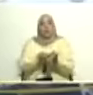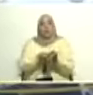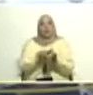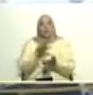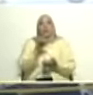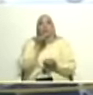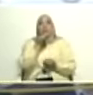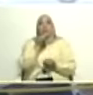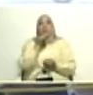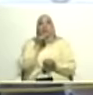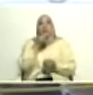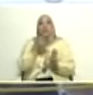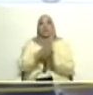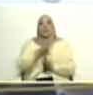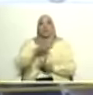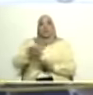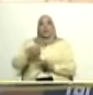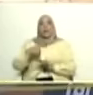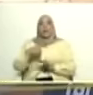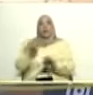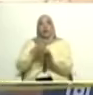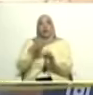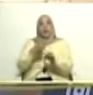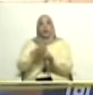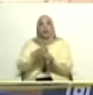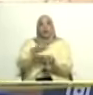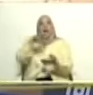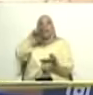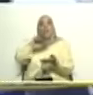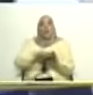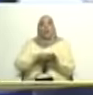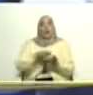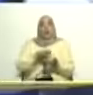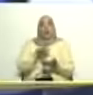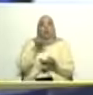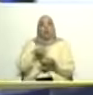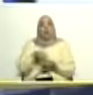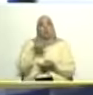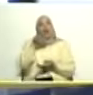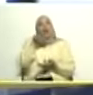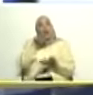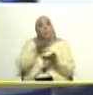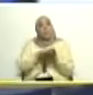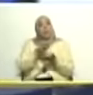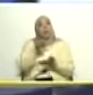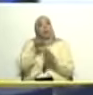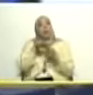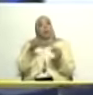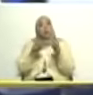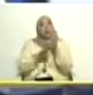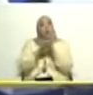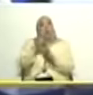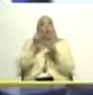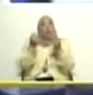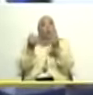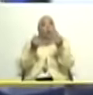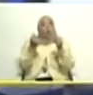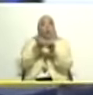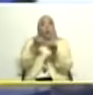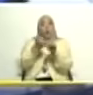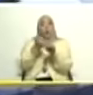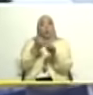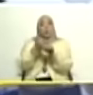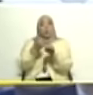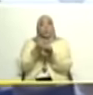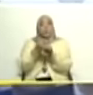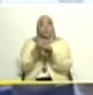segunda es recuperación del nivel de empleo. Aprobada. Y la tercera, que también sé que estamos aprobados, es recuperación